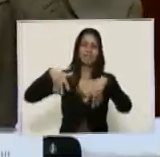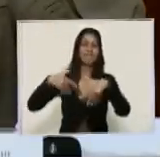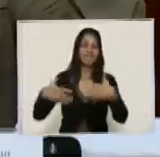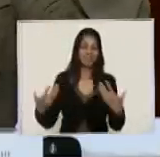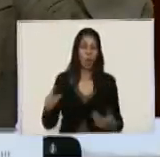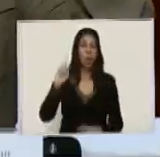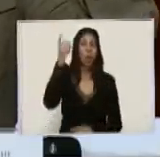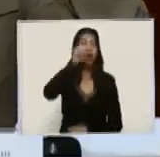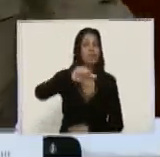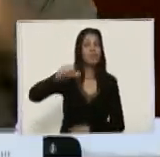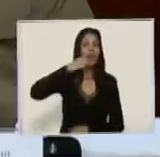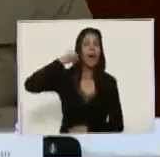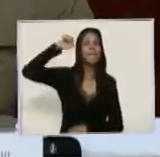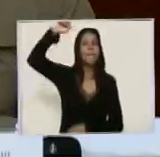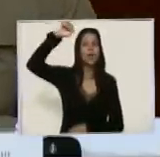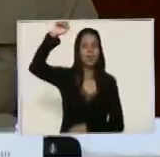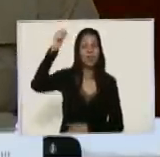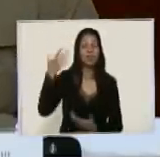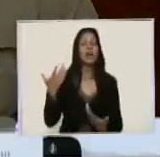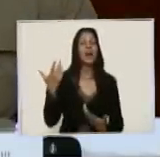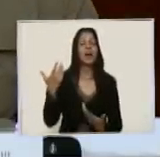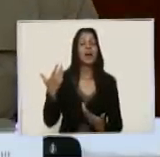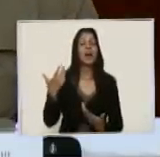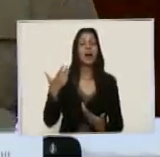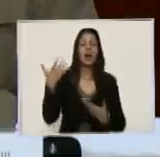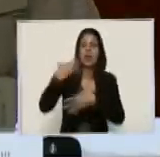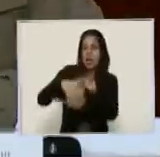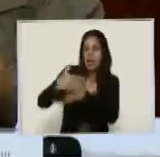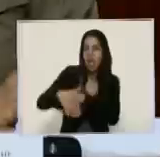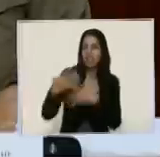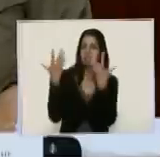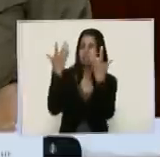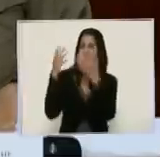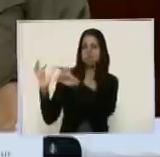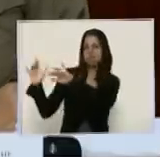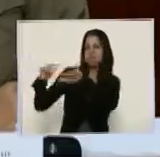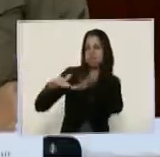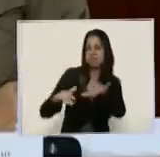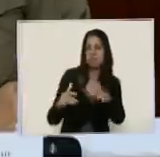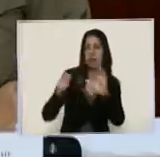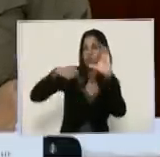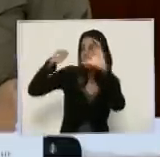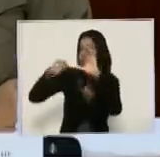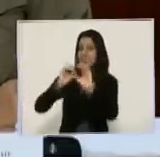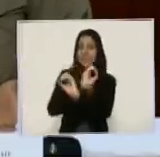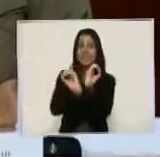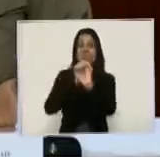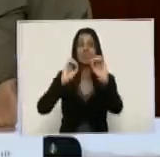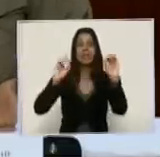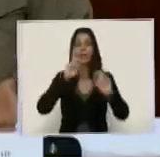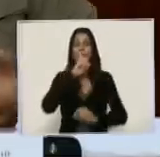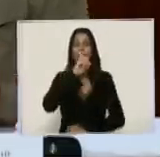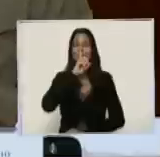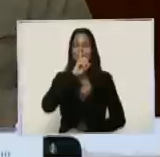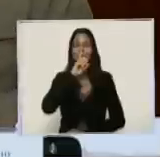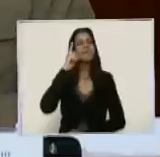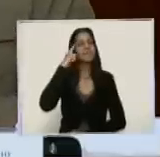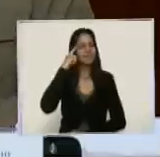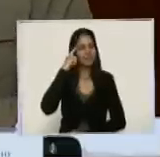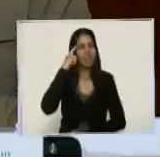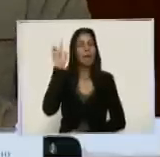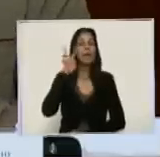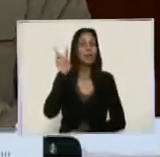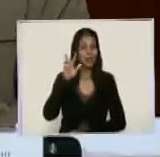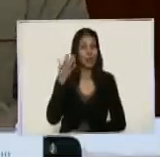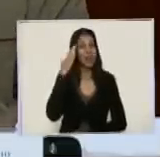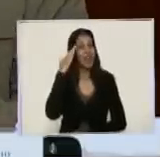Una semana en huelga general y las calles tomadas por el pueblo. ¿Quién saca eso? Ah, se dan cuenta de Venezuela,